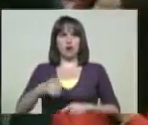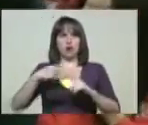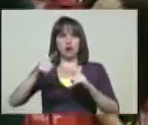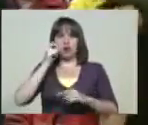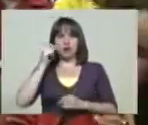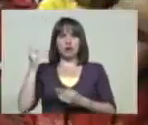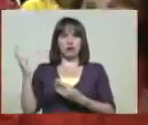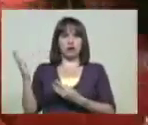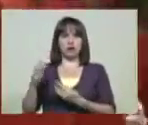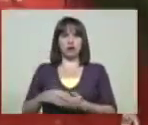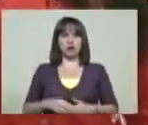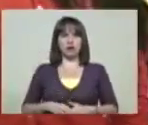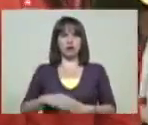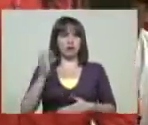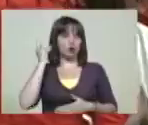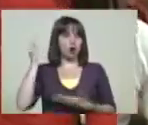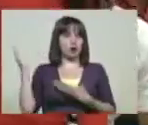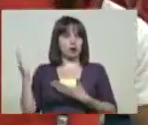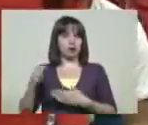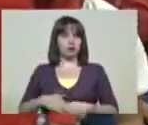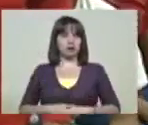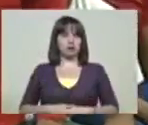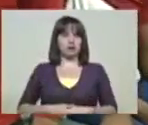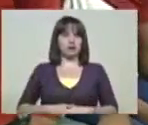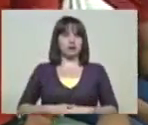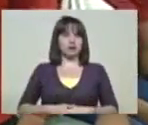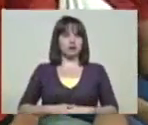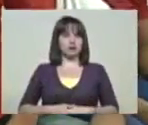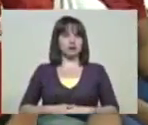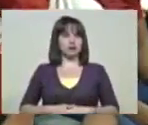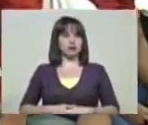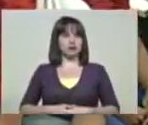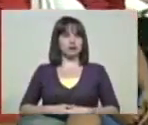stella nada muy